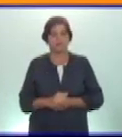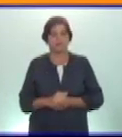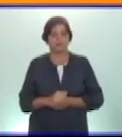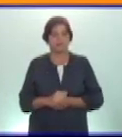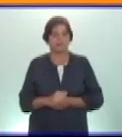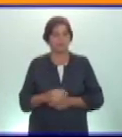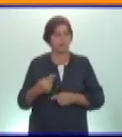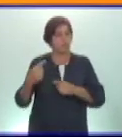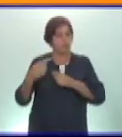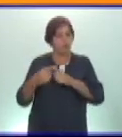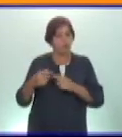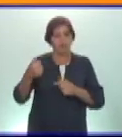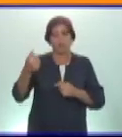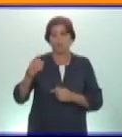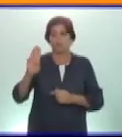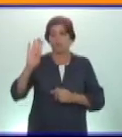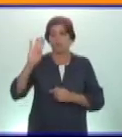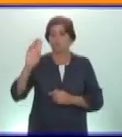otro adverbio.